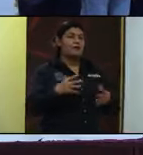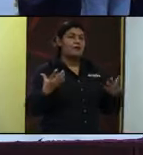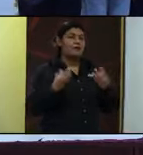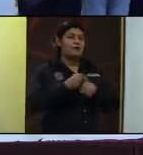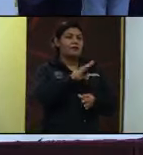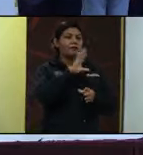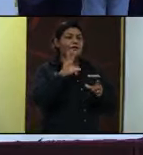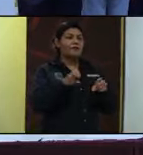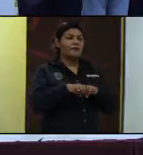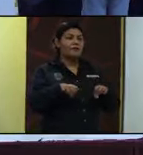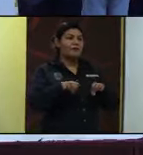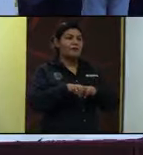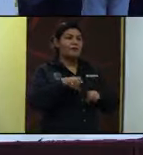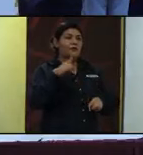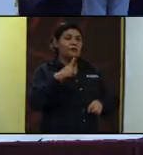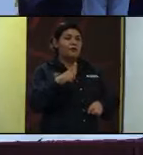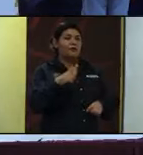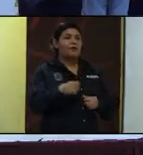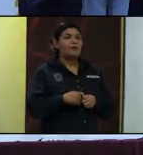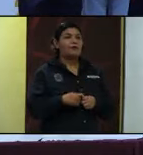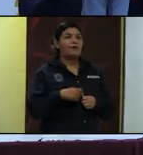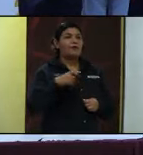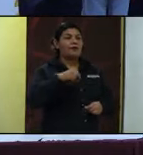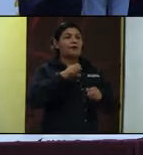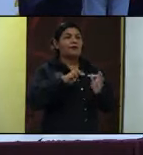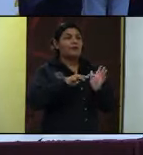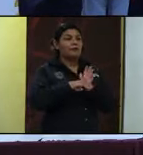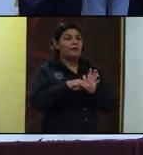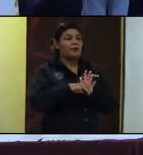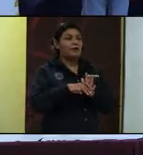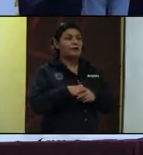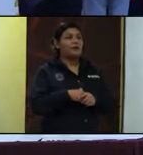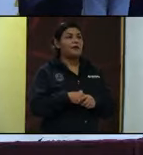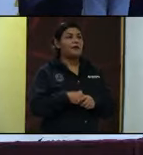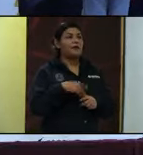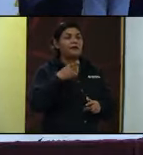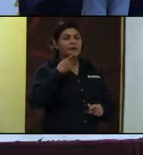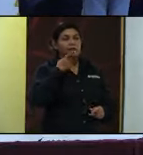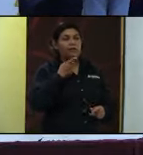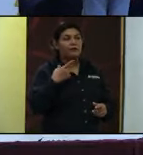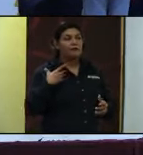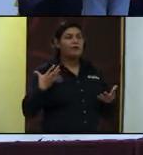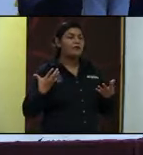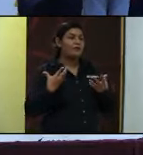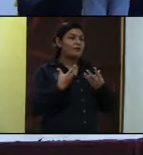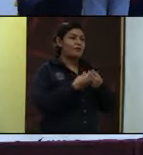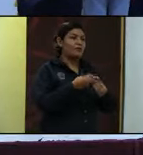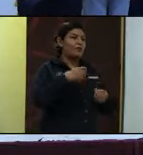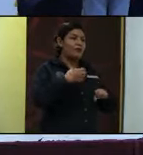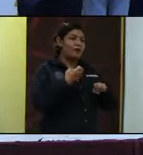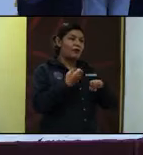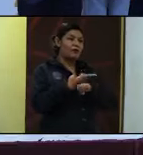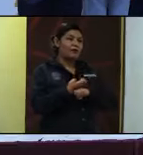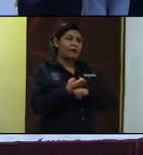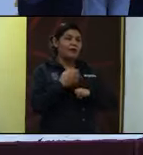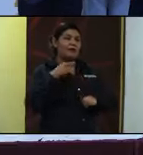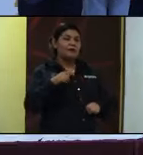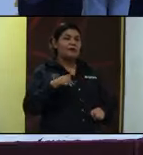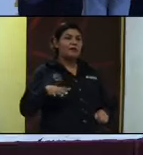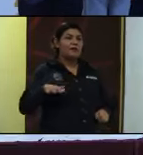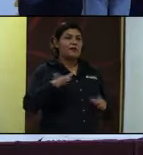equipo con un elemento de Matamoros, que reitero, fuimos representando al estado, pero esas fueron